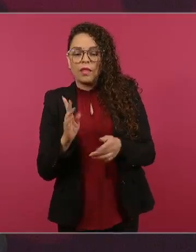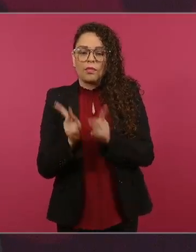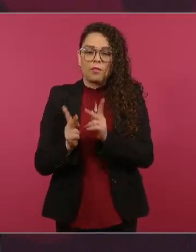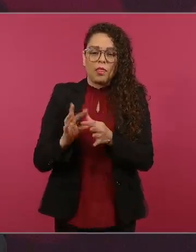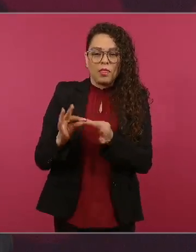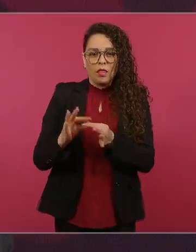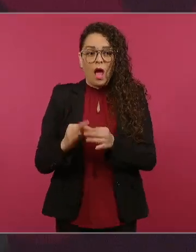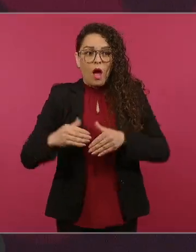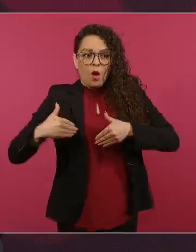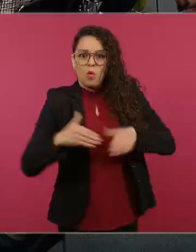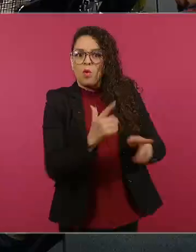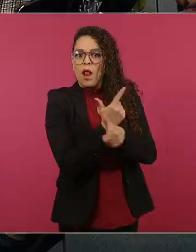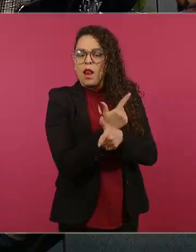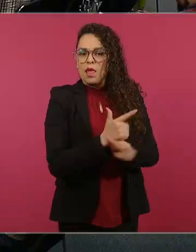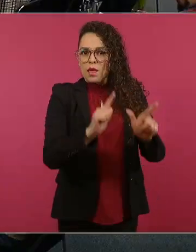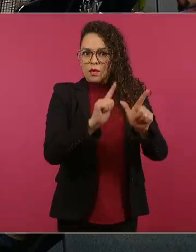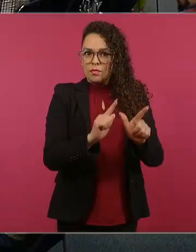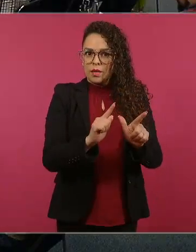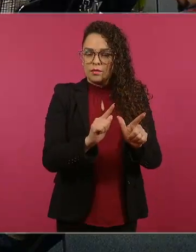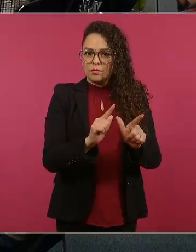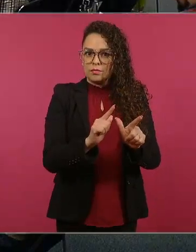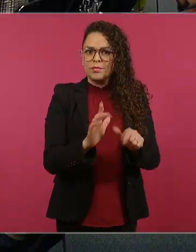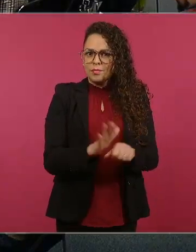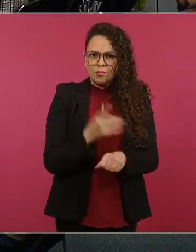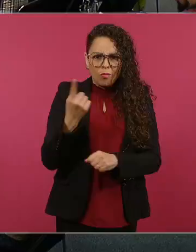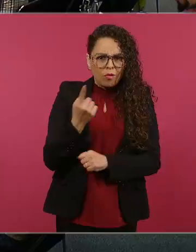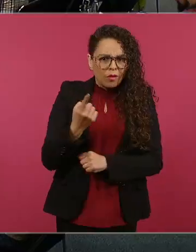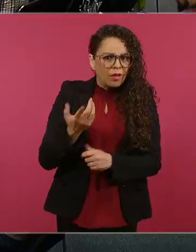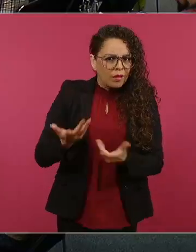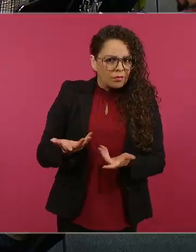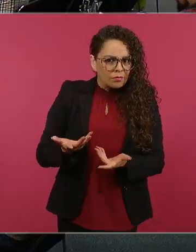¿Qué intereses están de por medio?